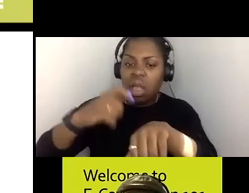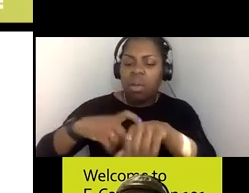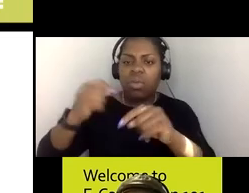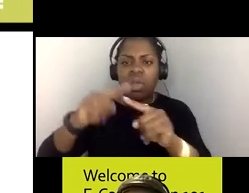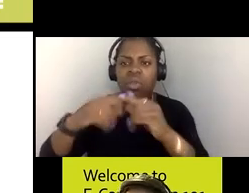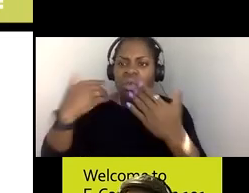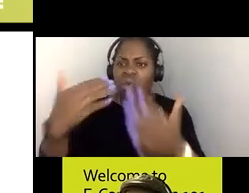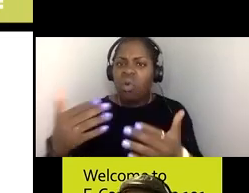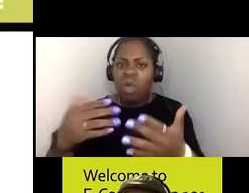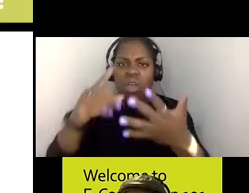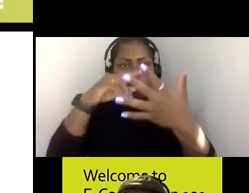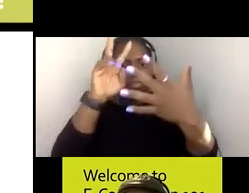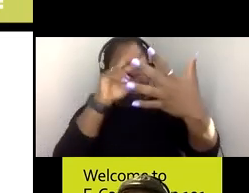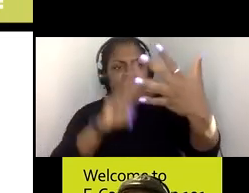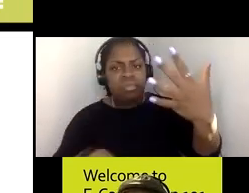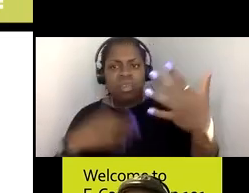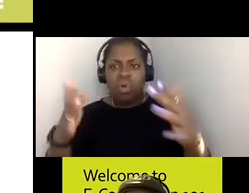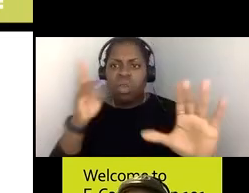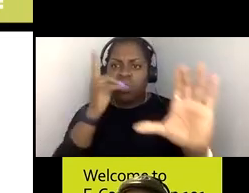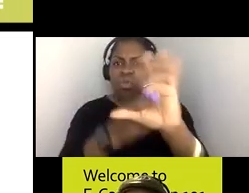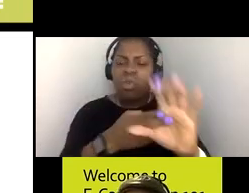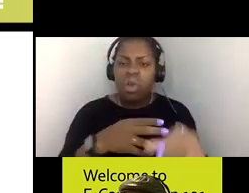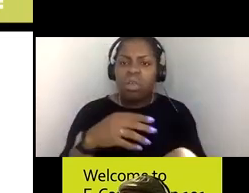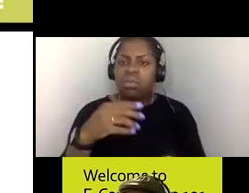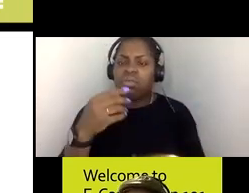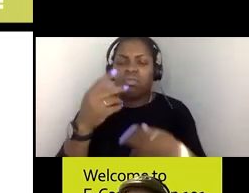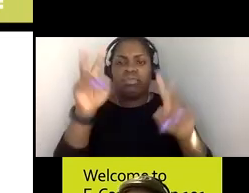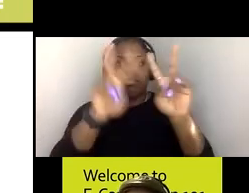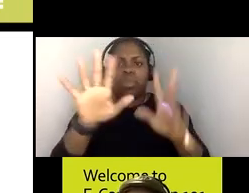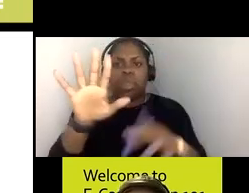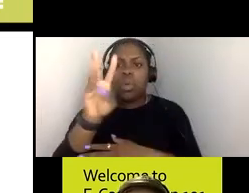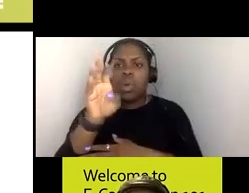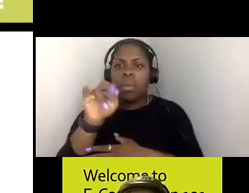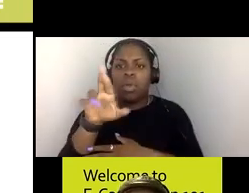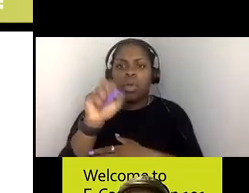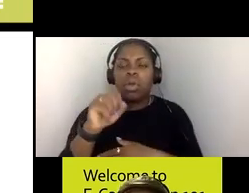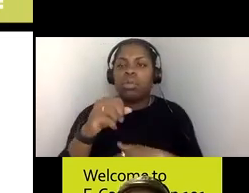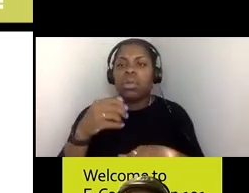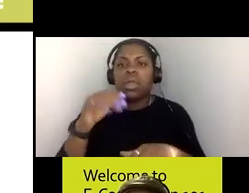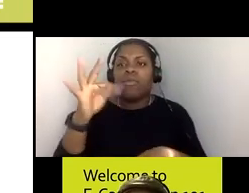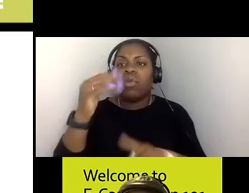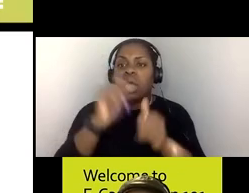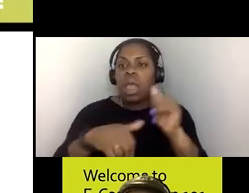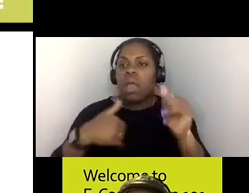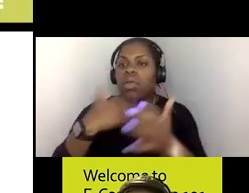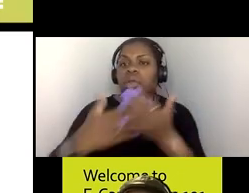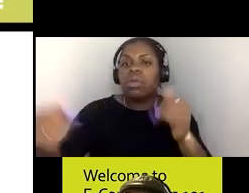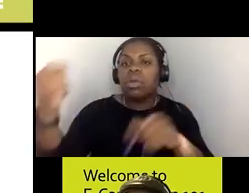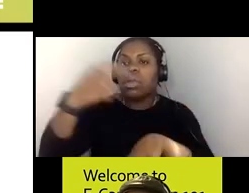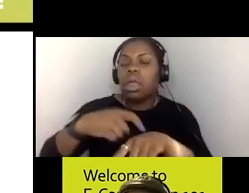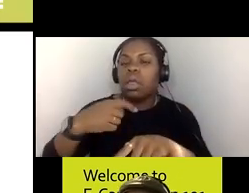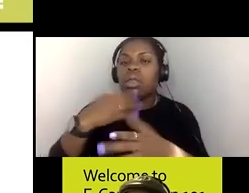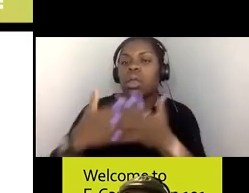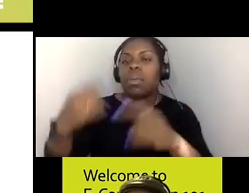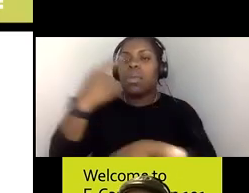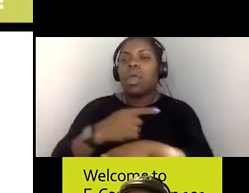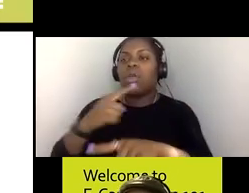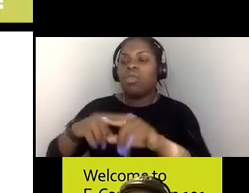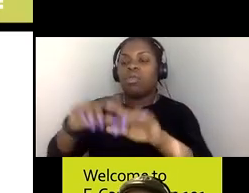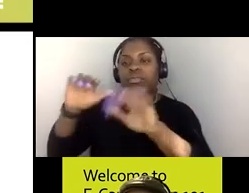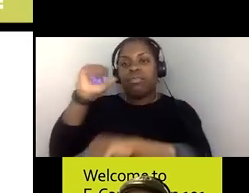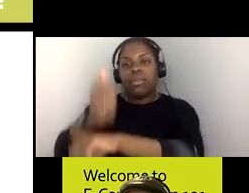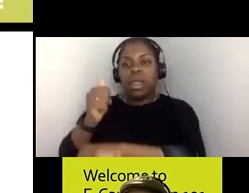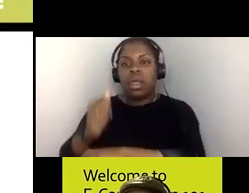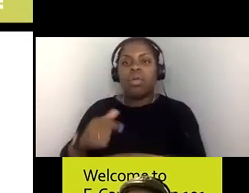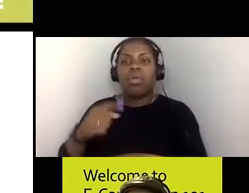buenos y hay como 60 o 70 de ellos. So tienes que darle unos días para verlos.